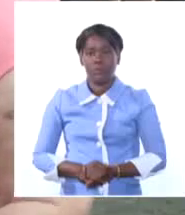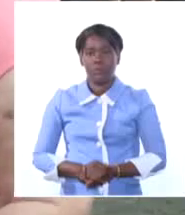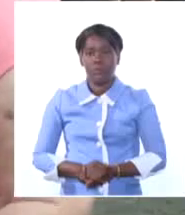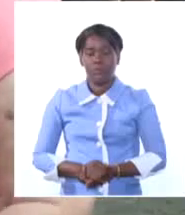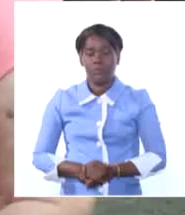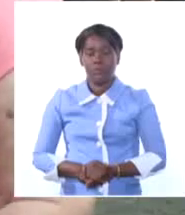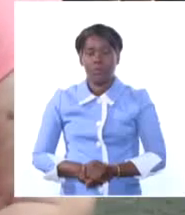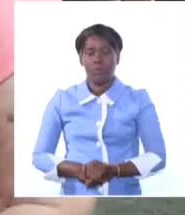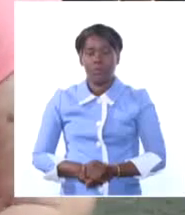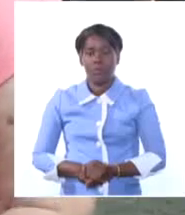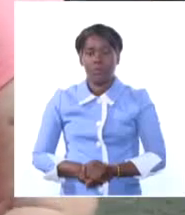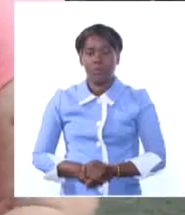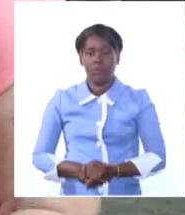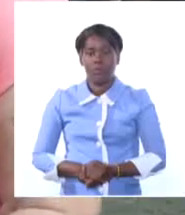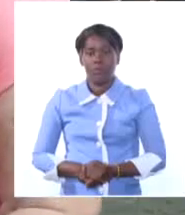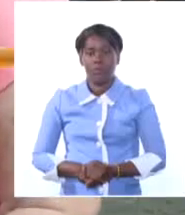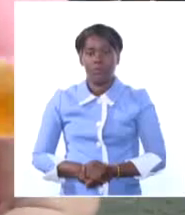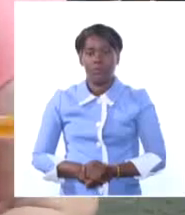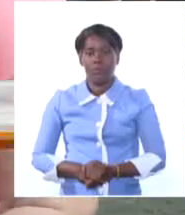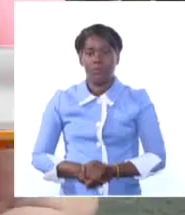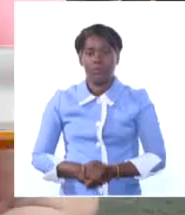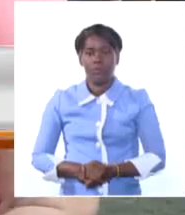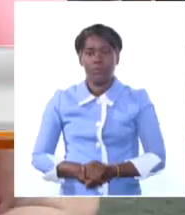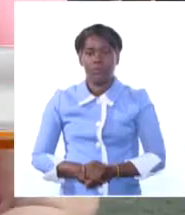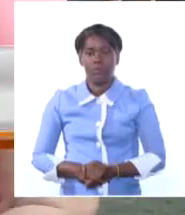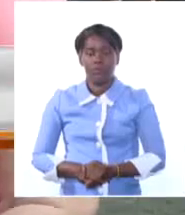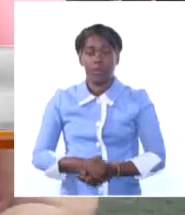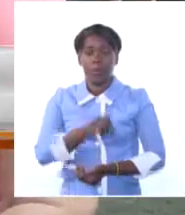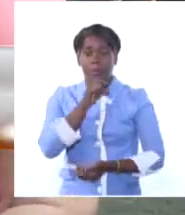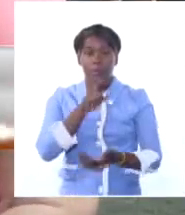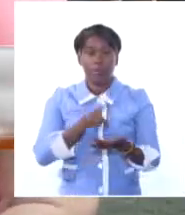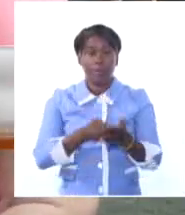mucho hasta el final y se celaban.